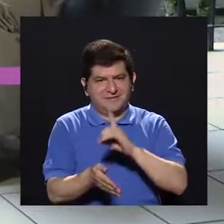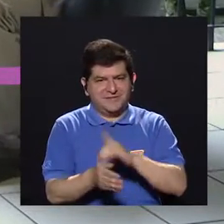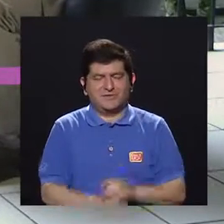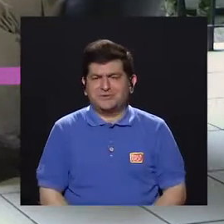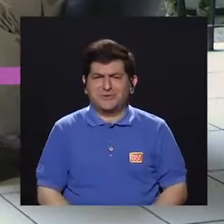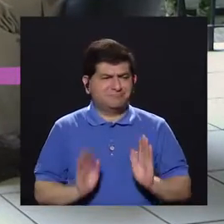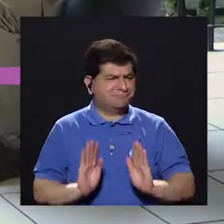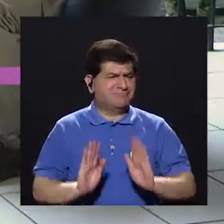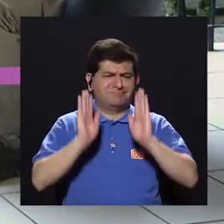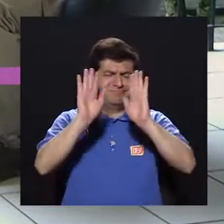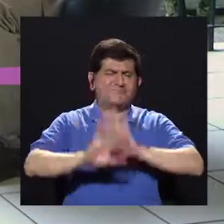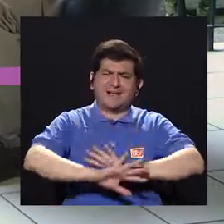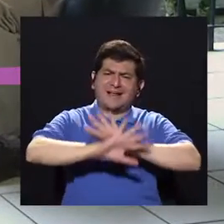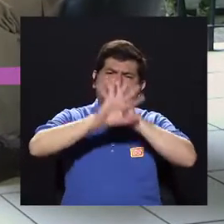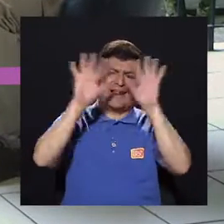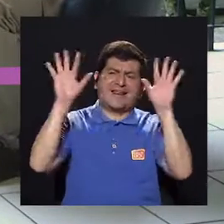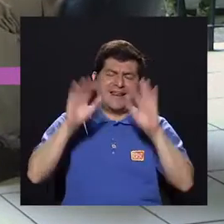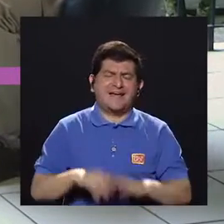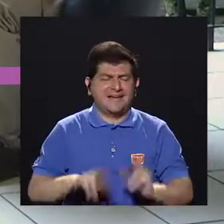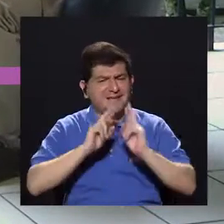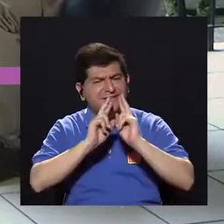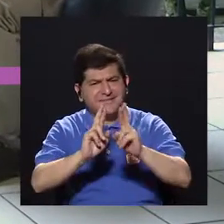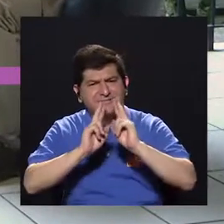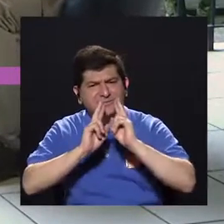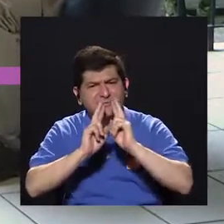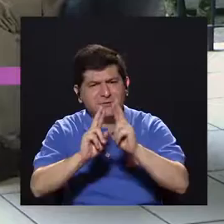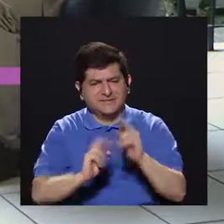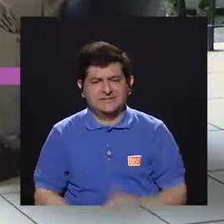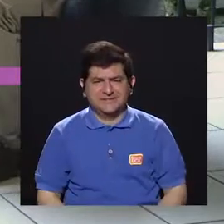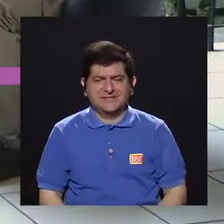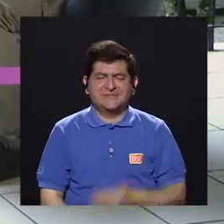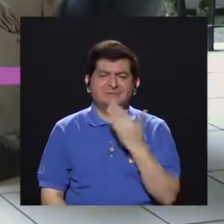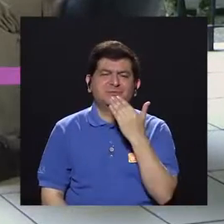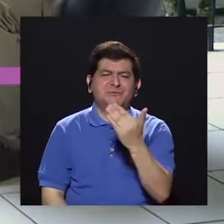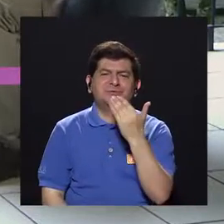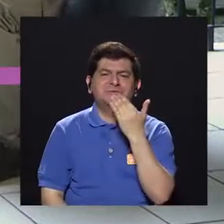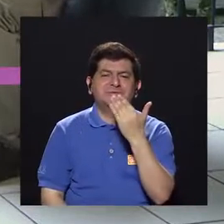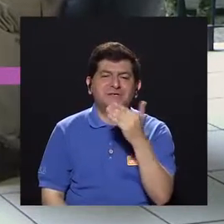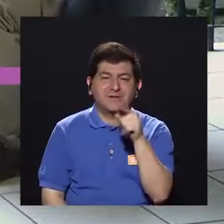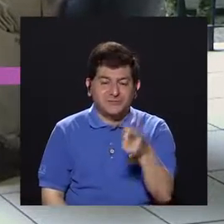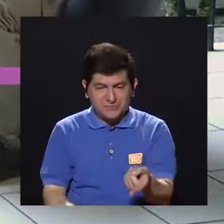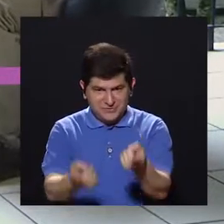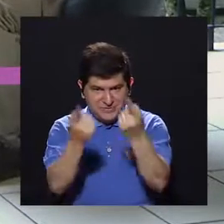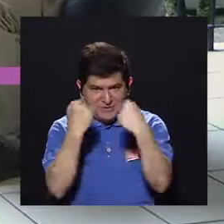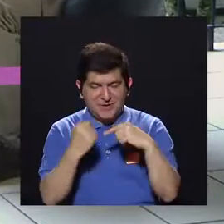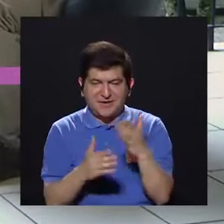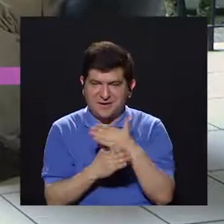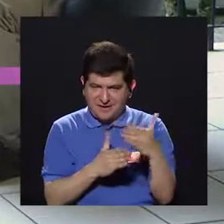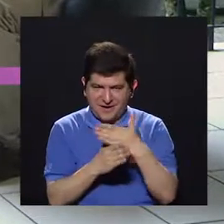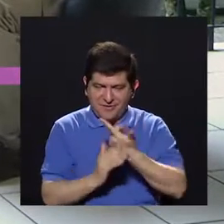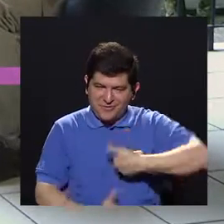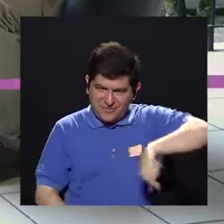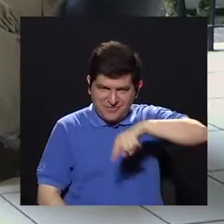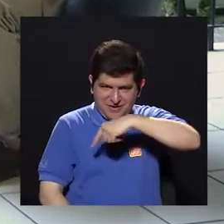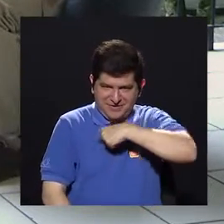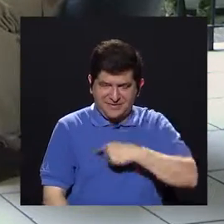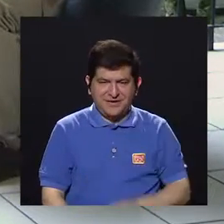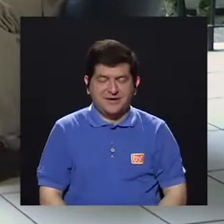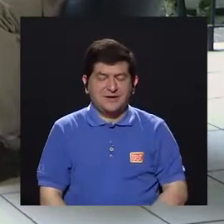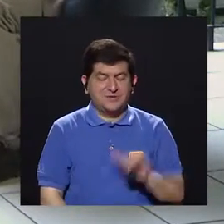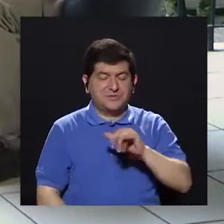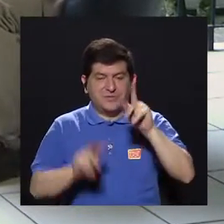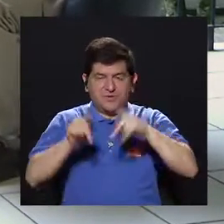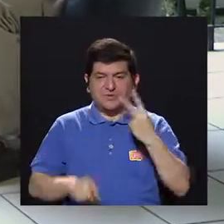de verdad que ha sido extraordinariamente claro en sus respuestas y queremos agradecerle mucho que hoy haya compartido